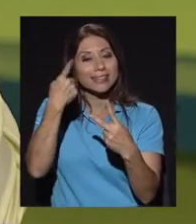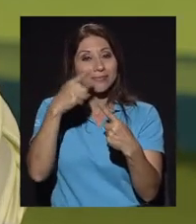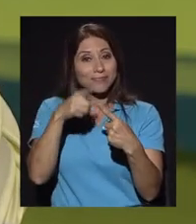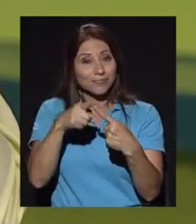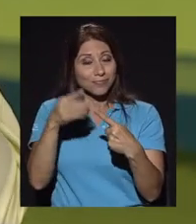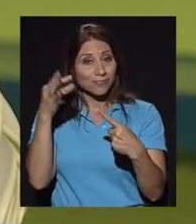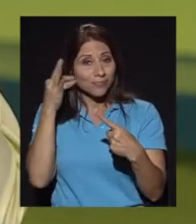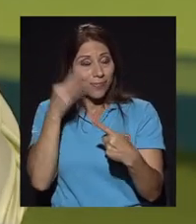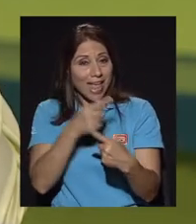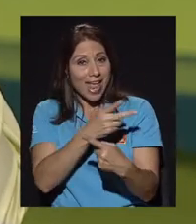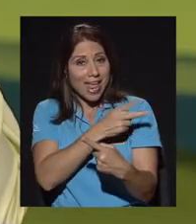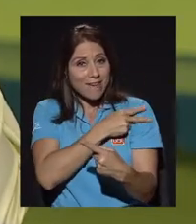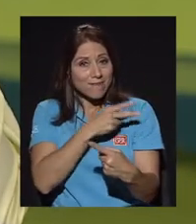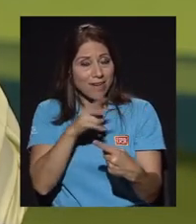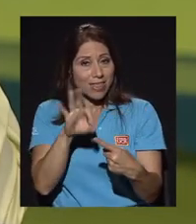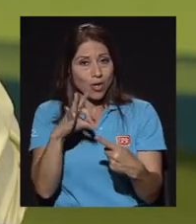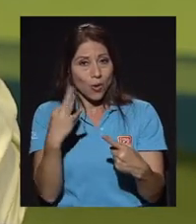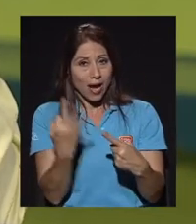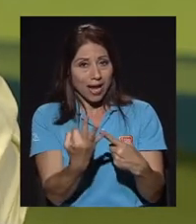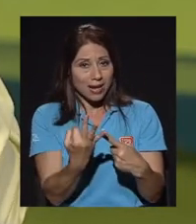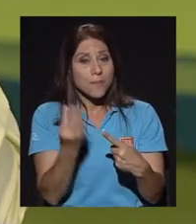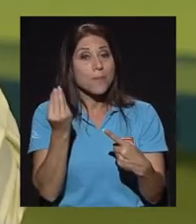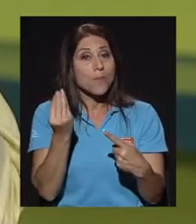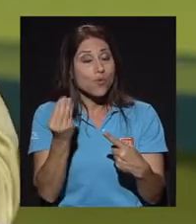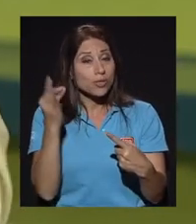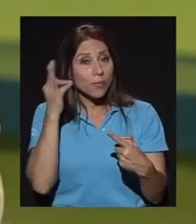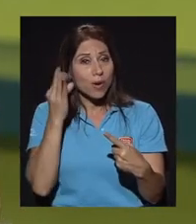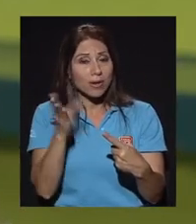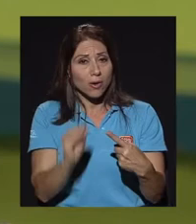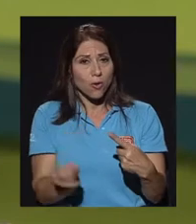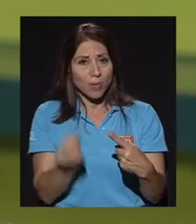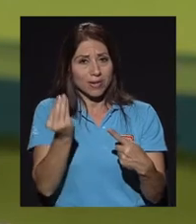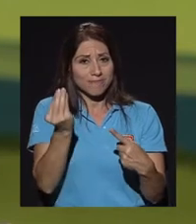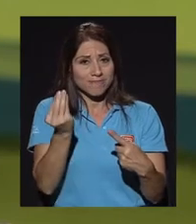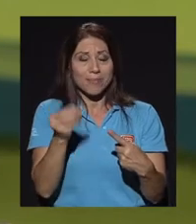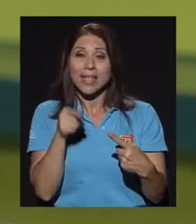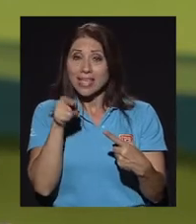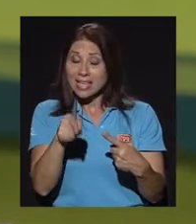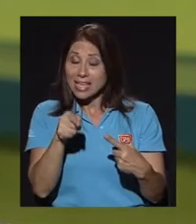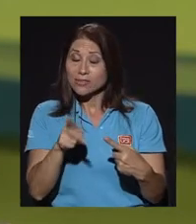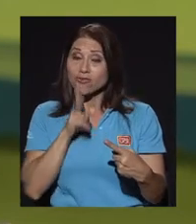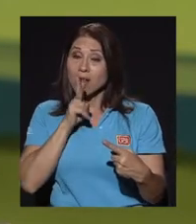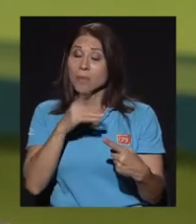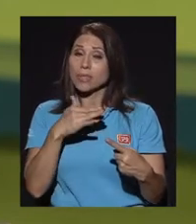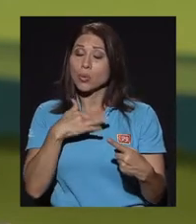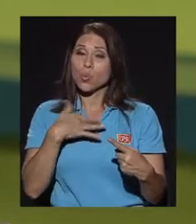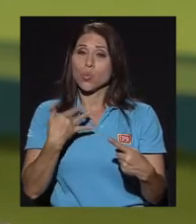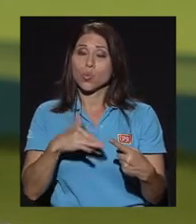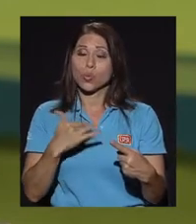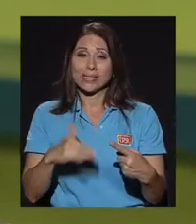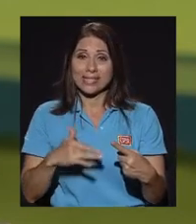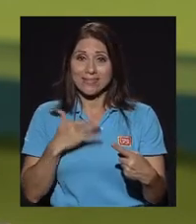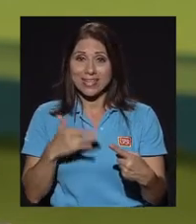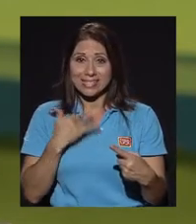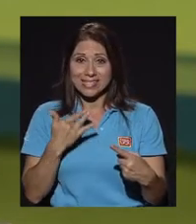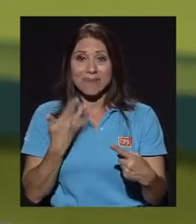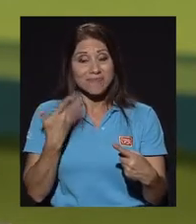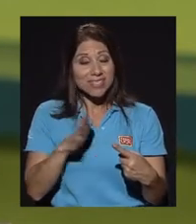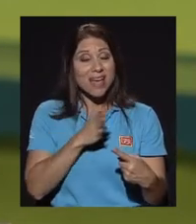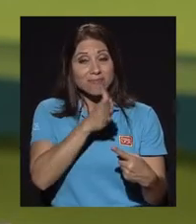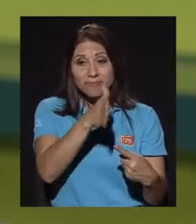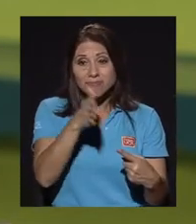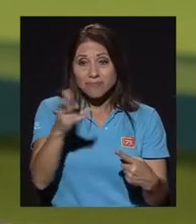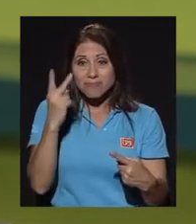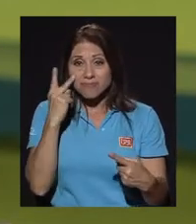hogar y mucha mujer joven, y es una de las cosas que definitivamente nos sensibiliza. En todas las visitas lo hemos visto, y